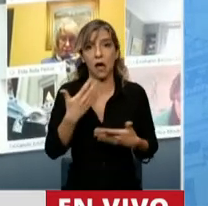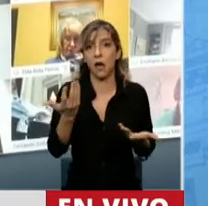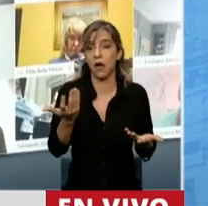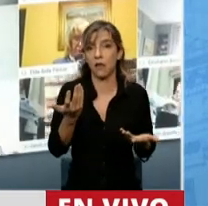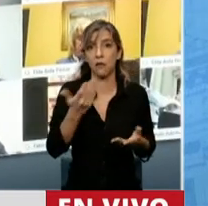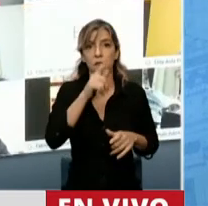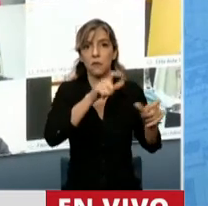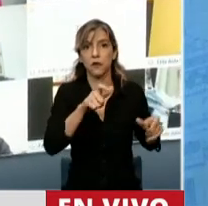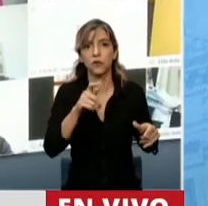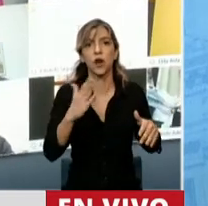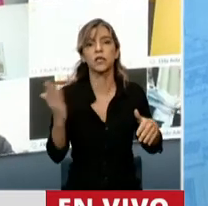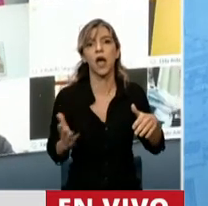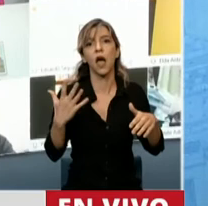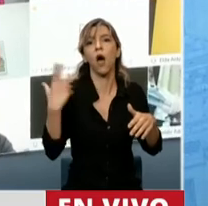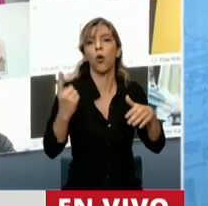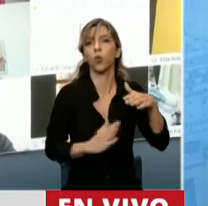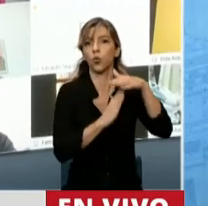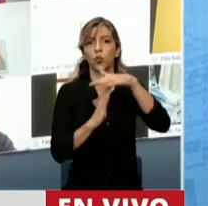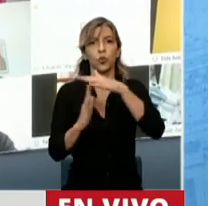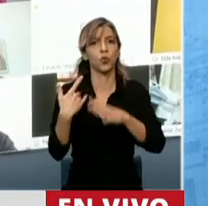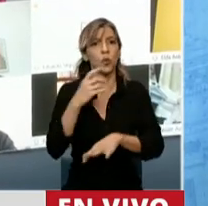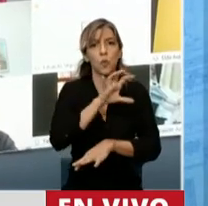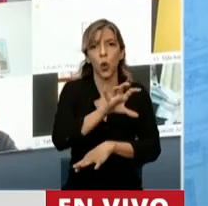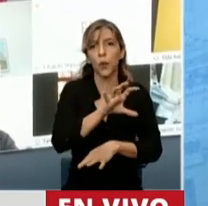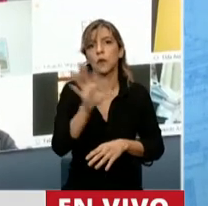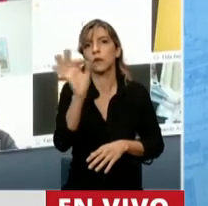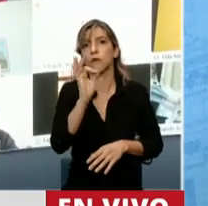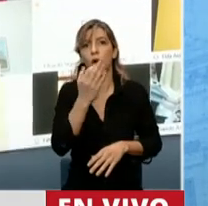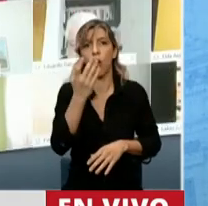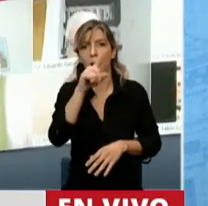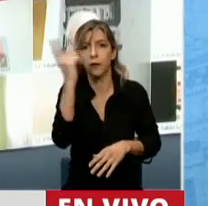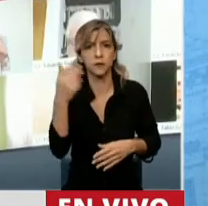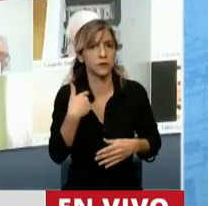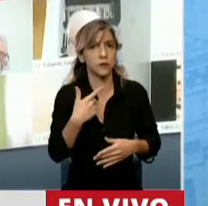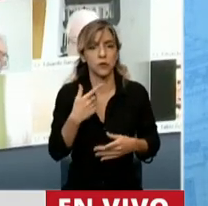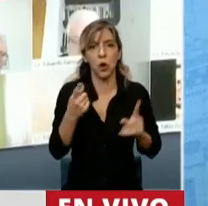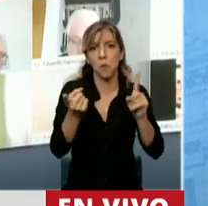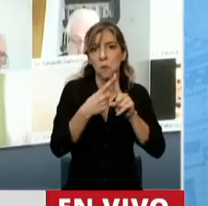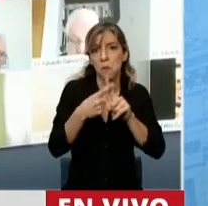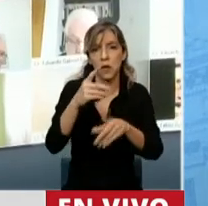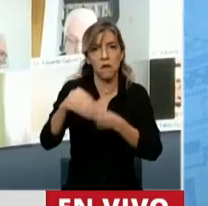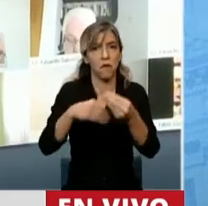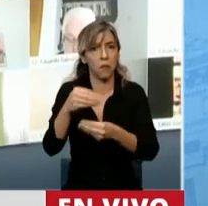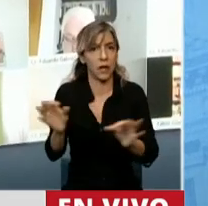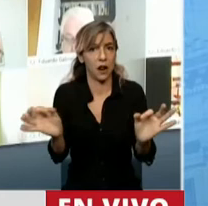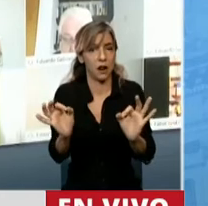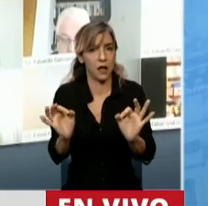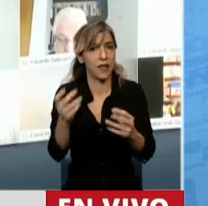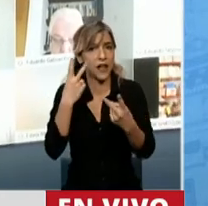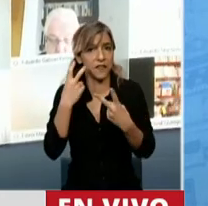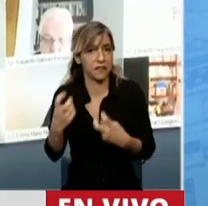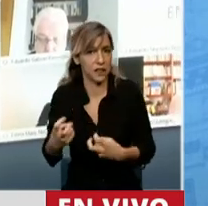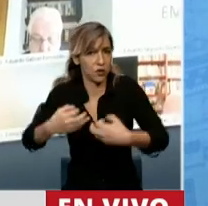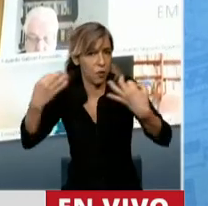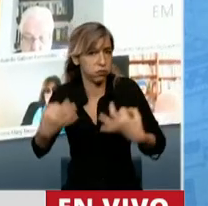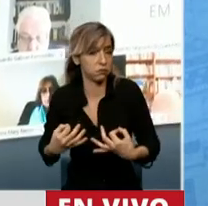provincial se ha comunicado con la familia y la investigación es una investigación absolutamente pobre. En